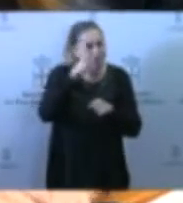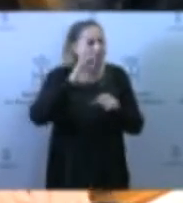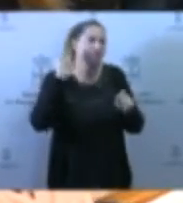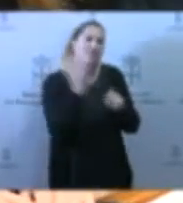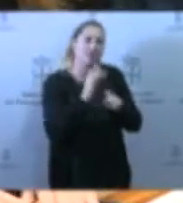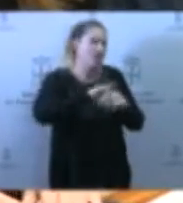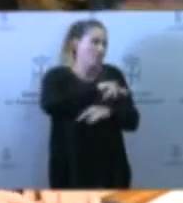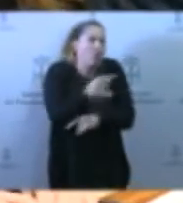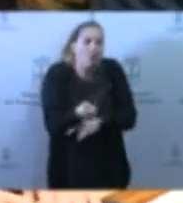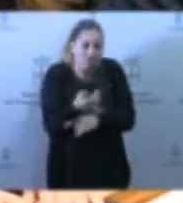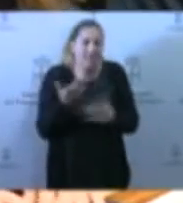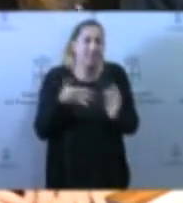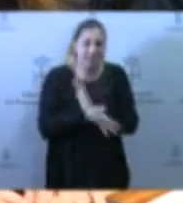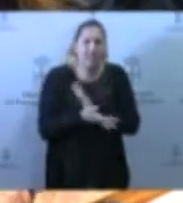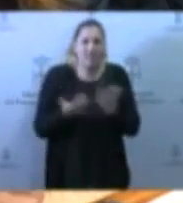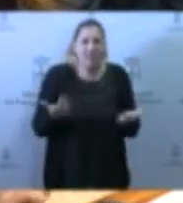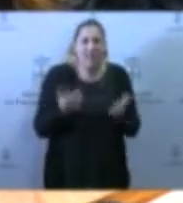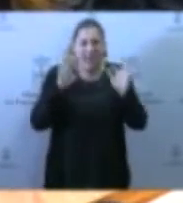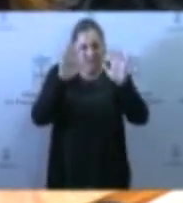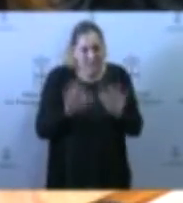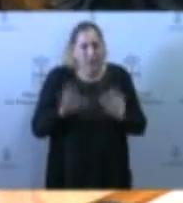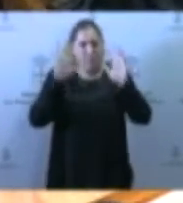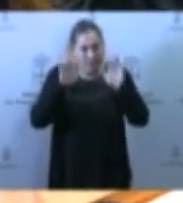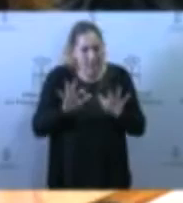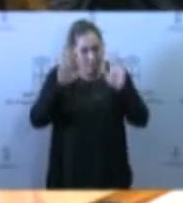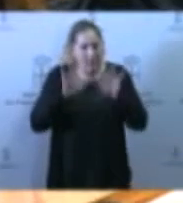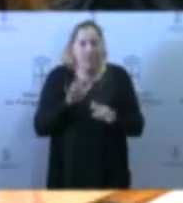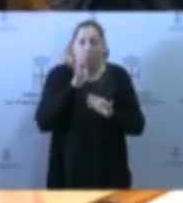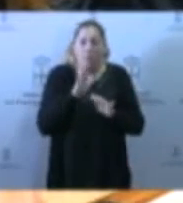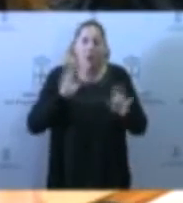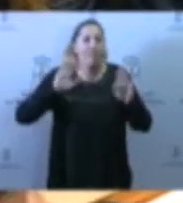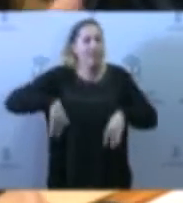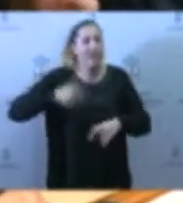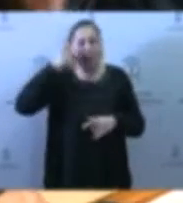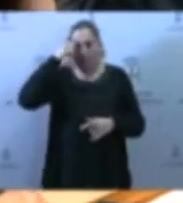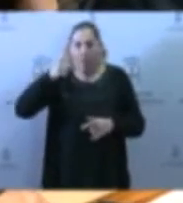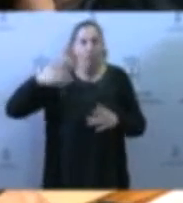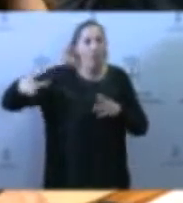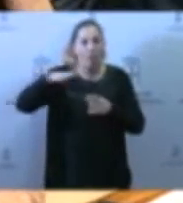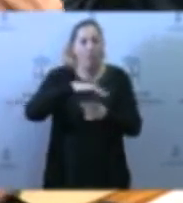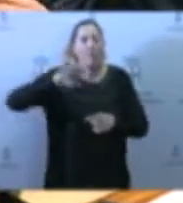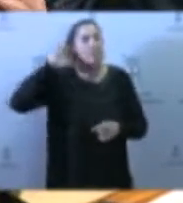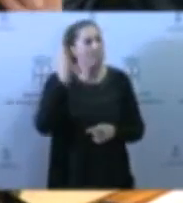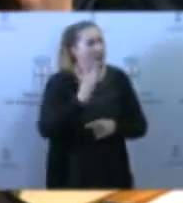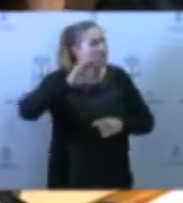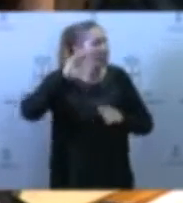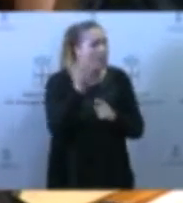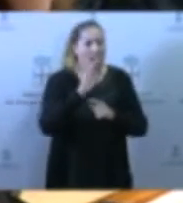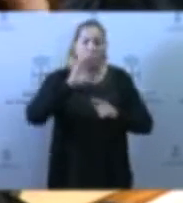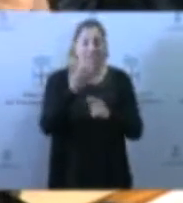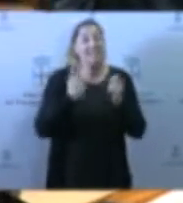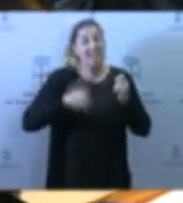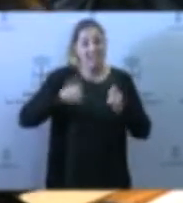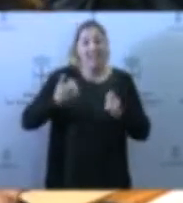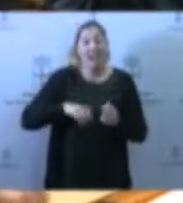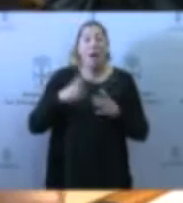llueve sobre mollado, para ser más exactos, nieva sobre nevado, porque todo ello añade castigo en medio rural ya de por sí poco atendido por las políticas que se